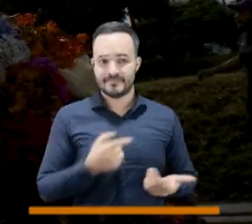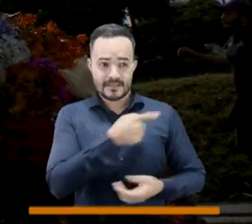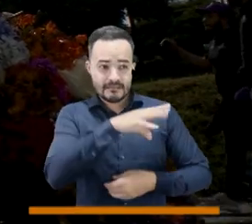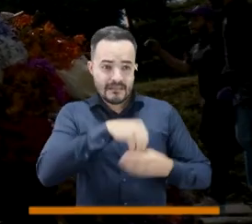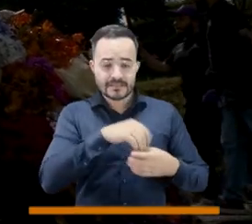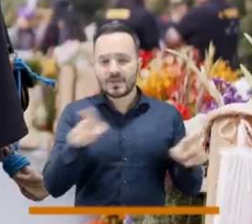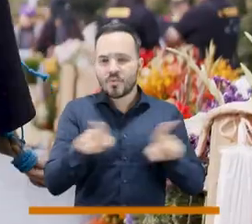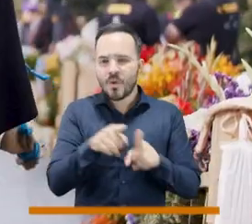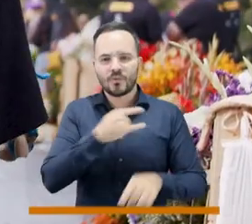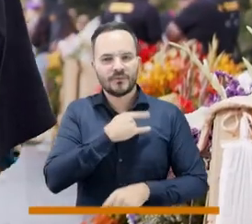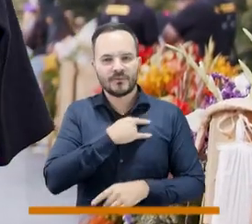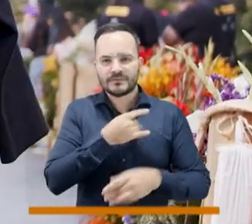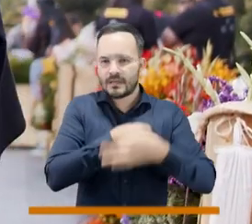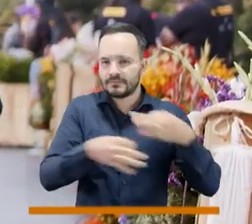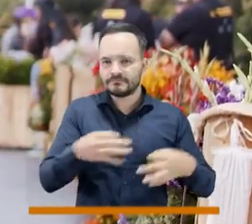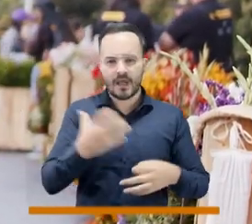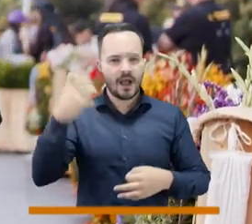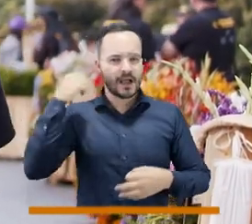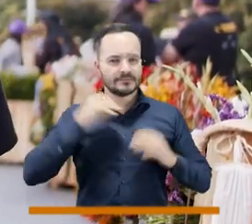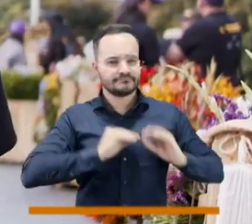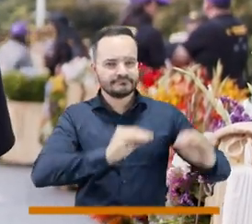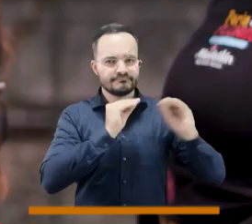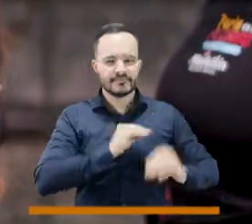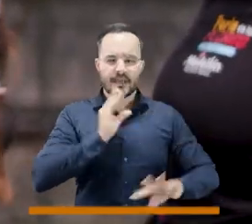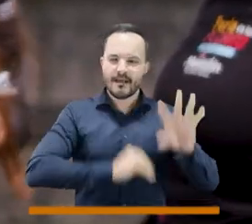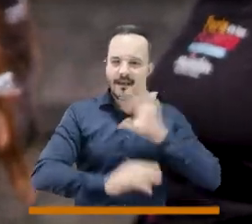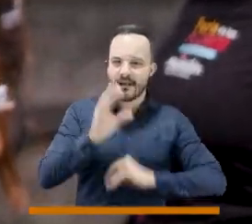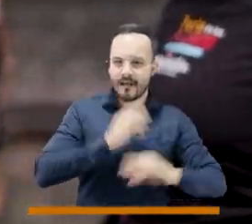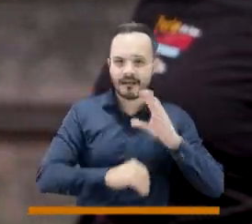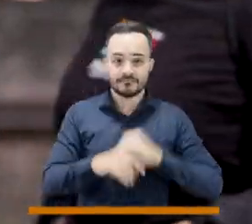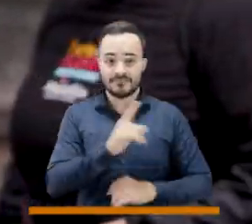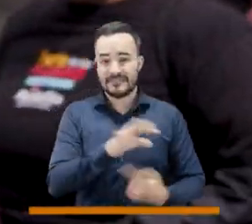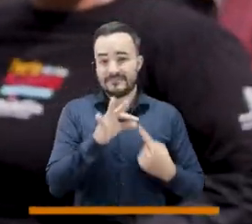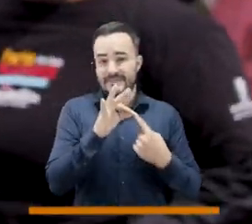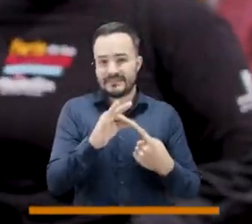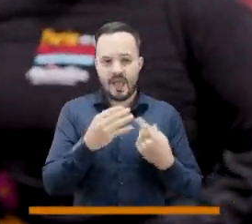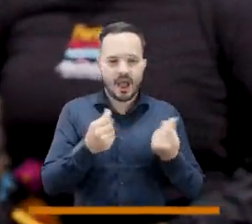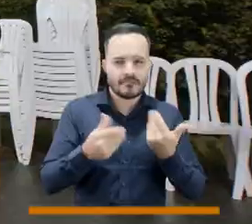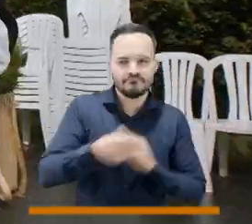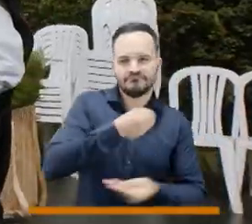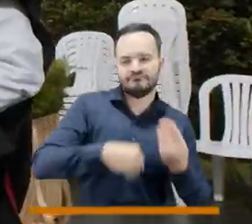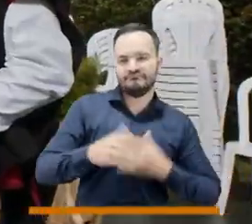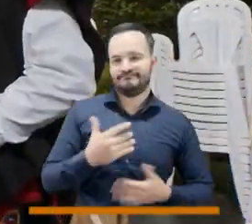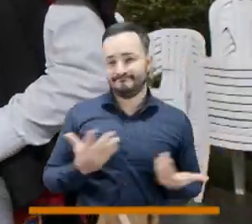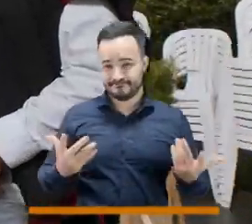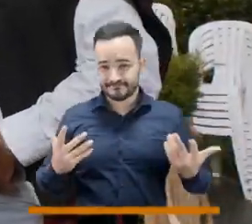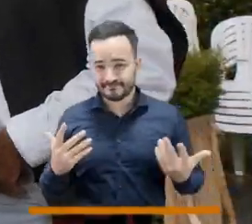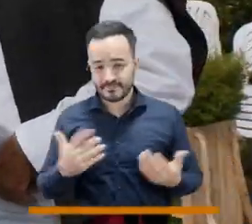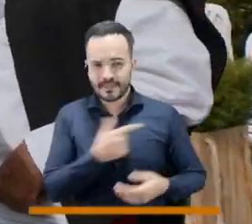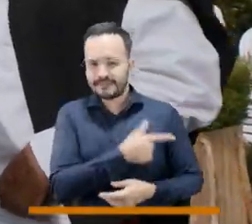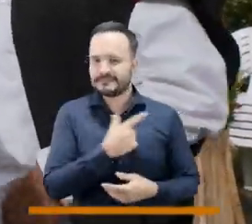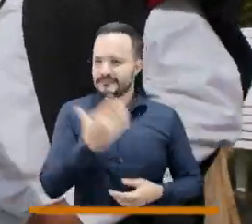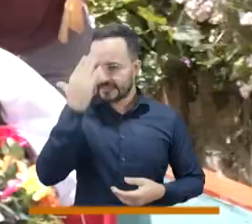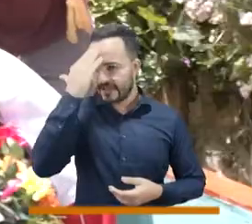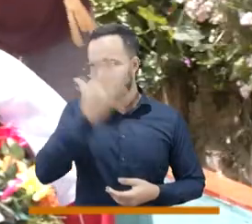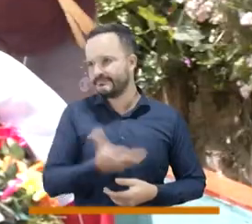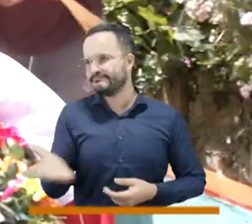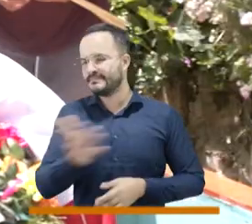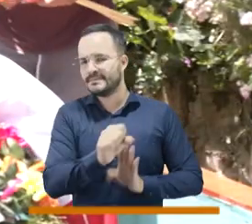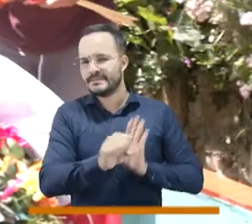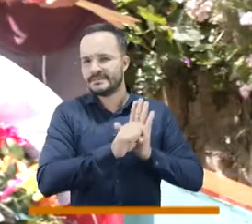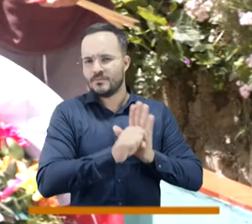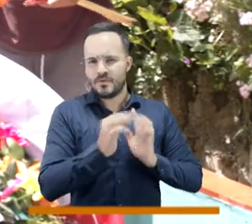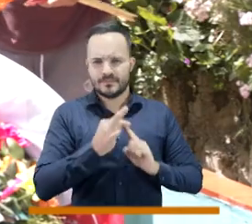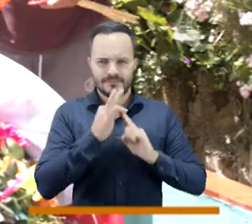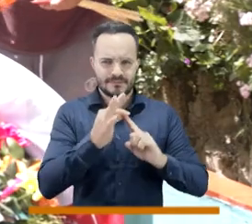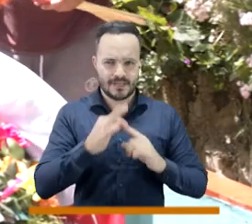que tienen ellos desde el aprendizaje, ese activo enorme como un valor agregado que tiene el país. Así